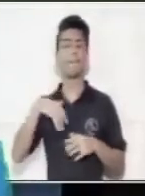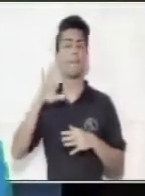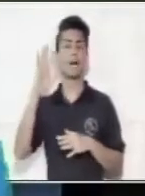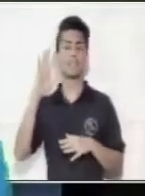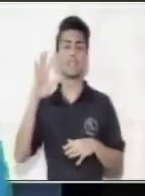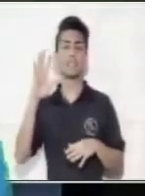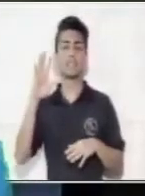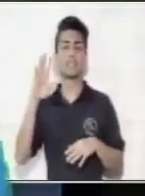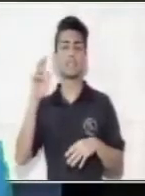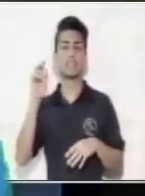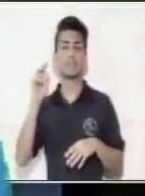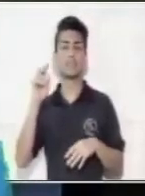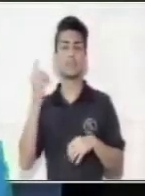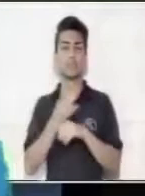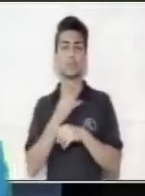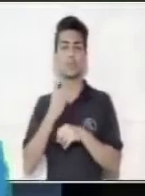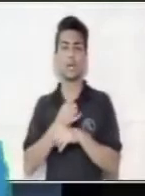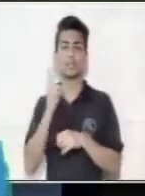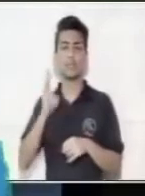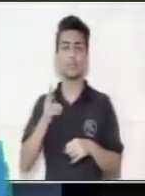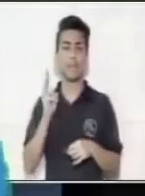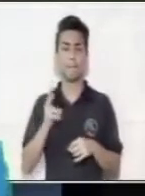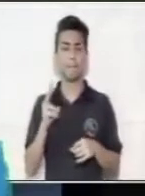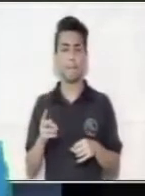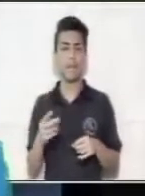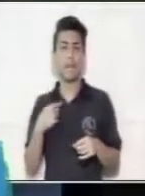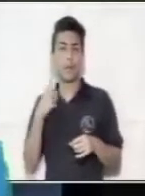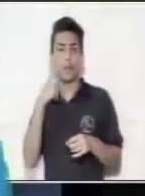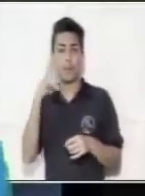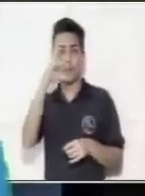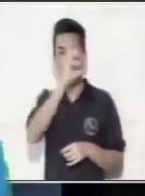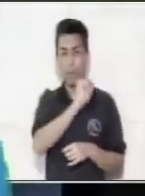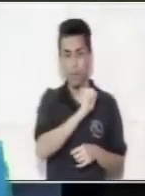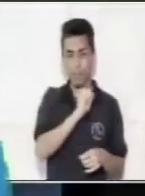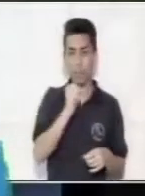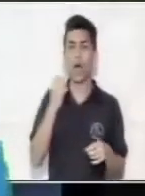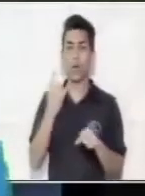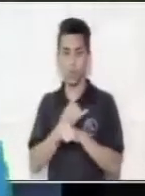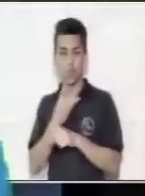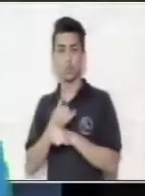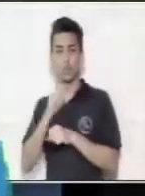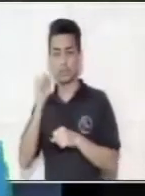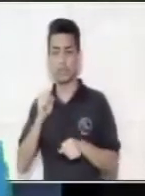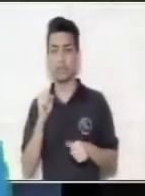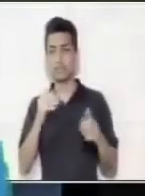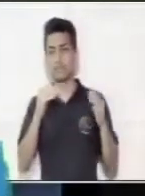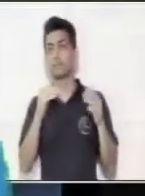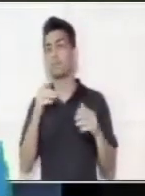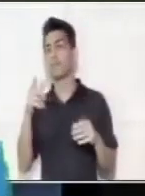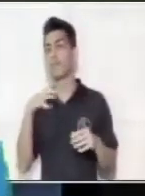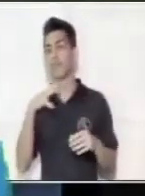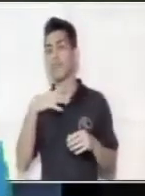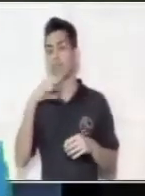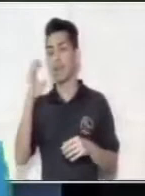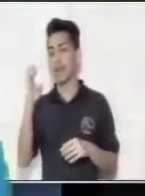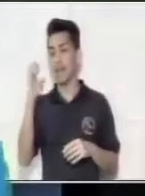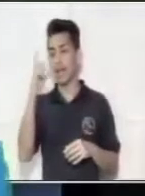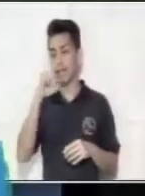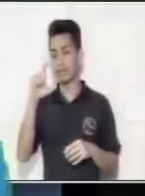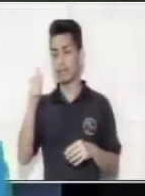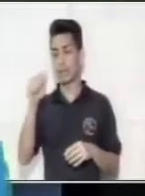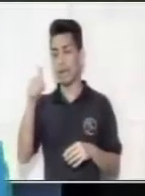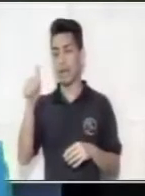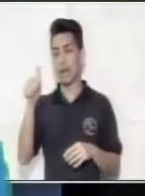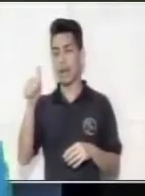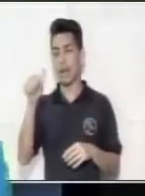que frecuentemente utilizamos muchas veces sin darnos cuenta. Las magnitudes escalares están definidas por